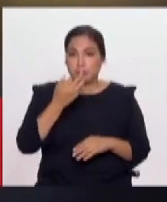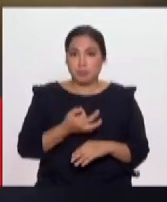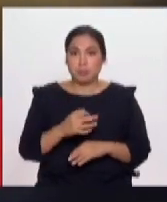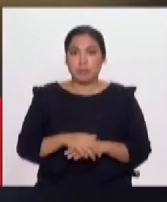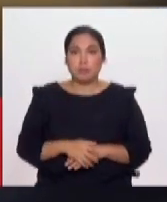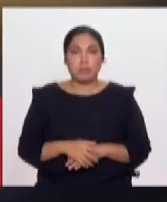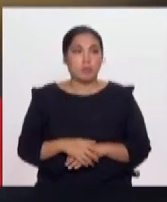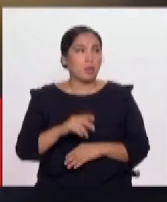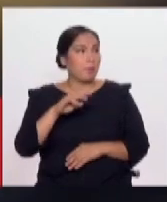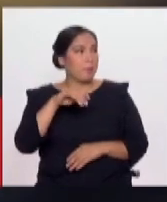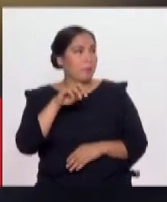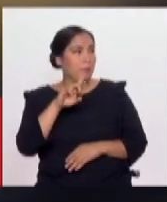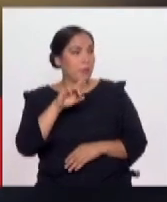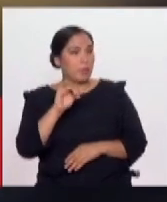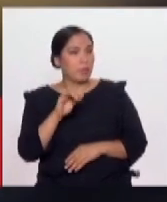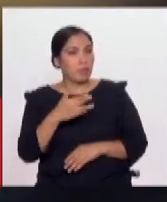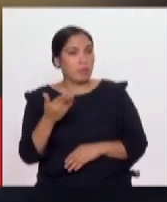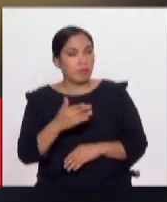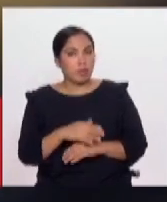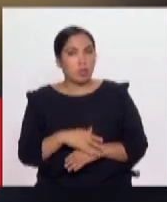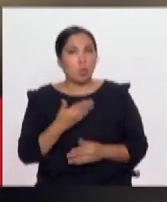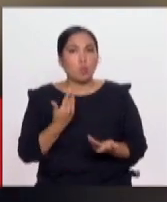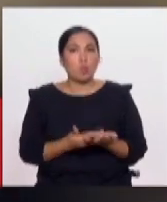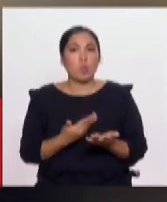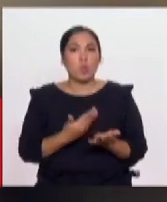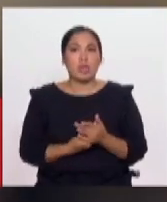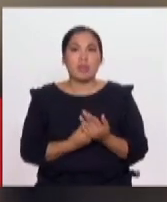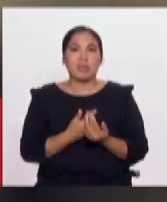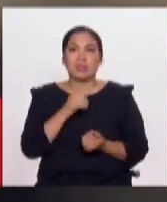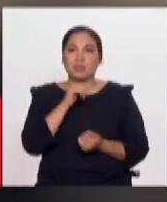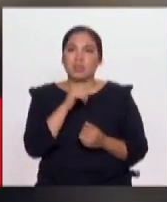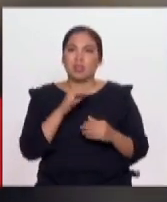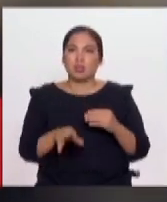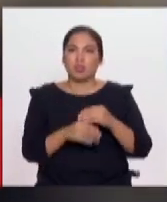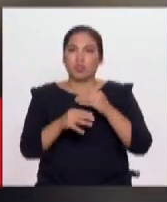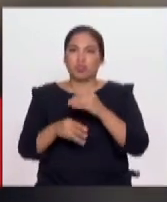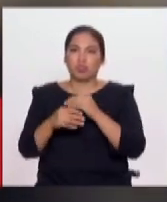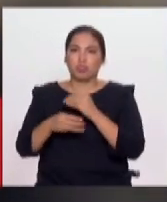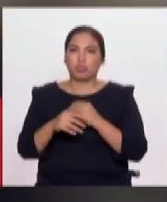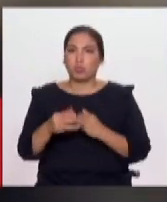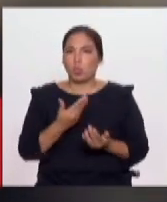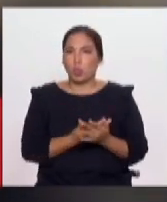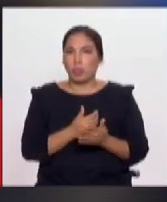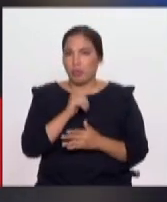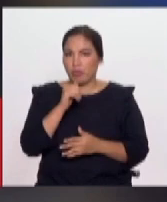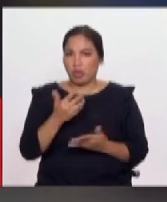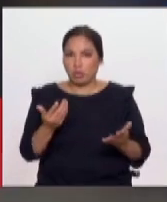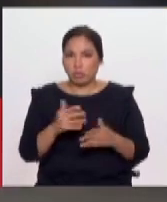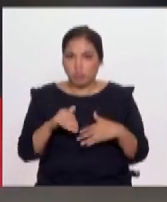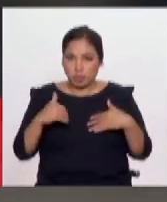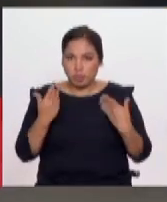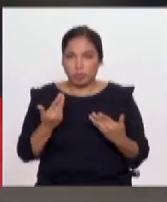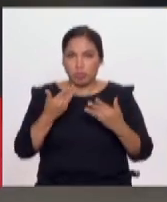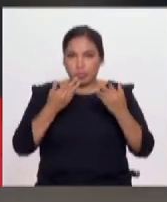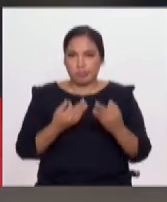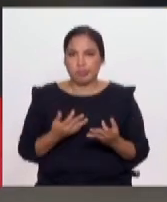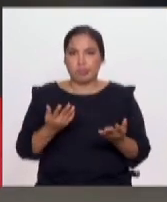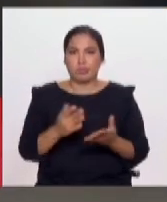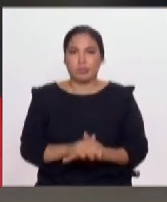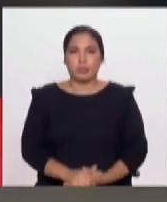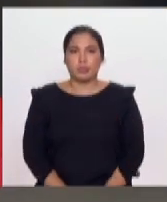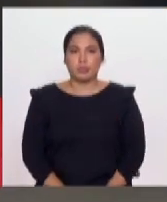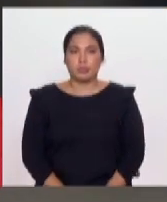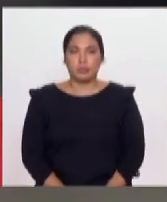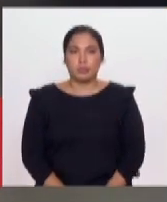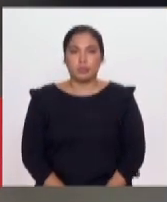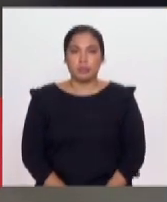María Fernanda, no ha habido, digamos, pruebas suficientes, digamos, ante esta situación para poder darle,